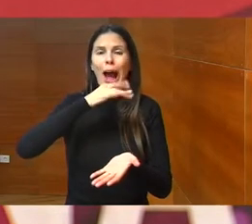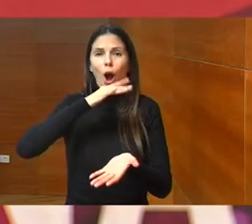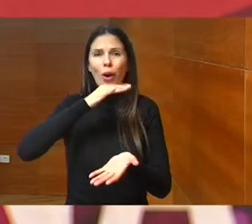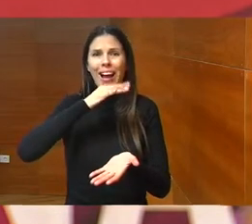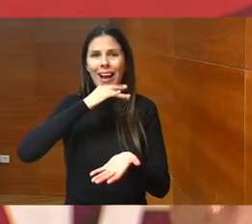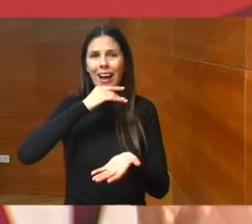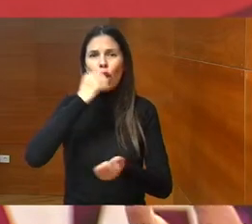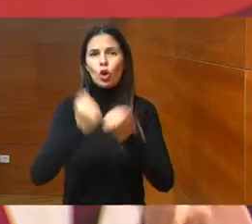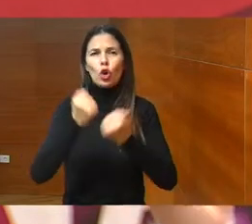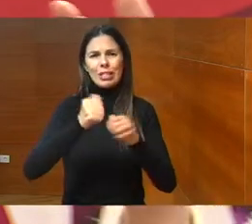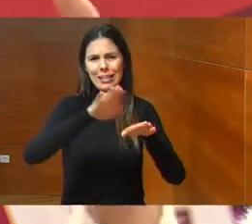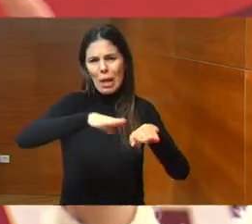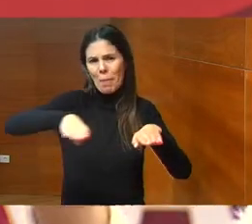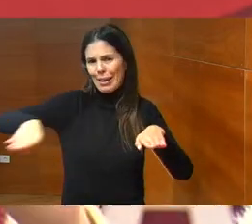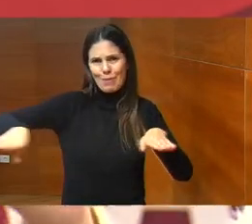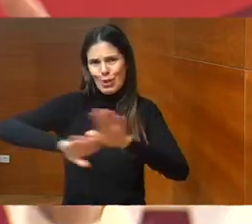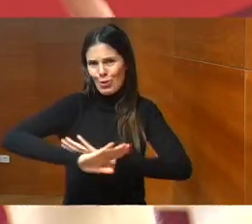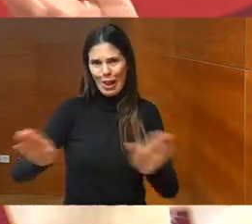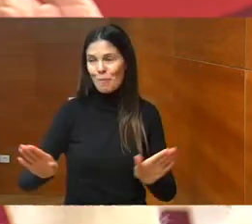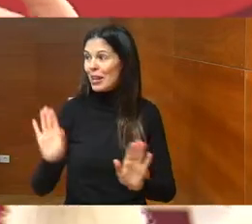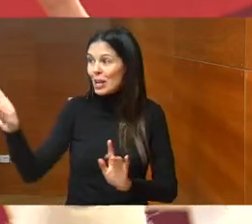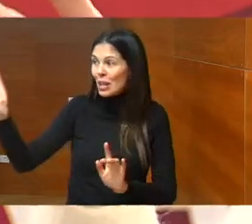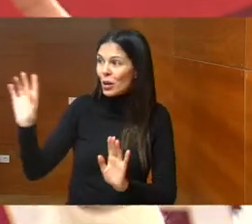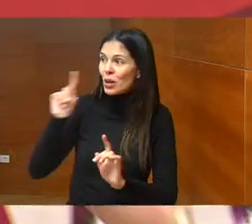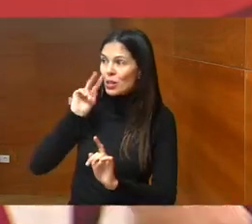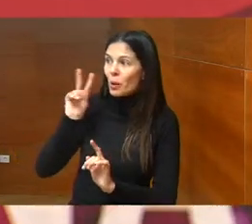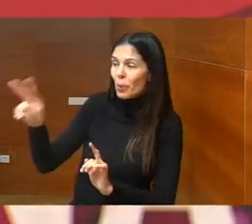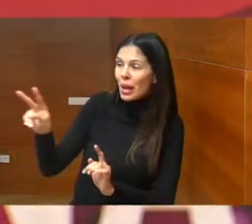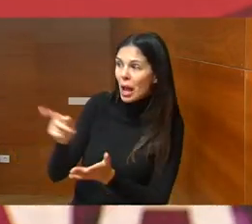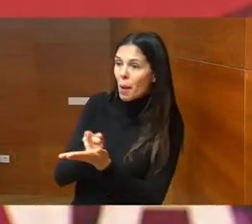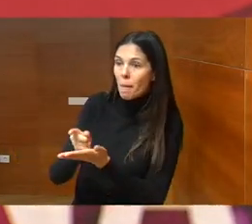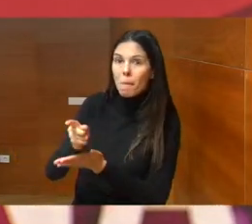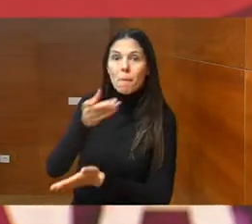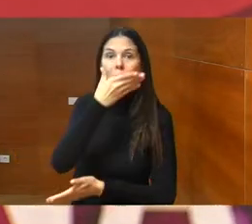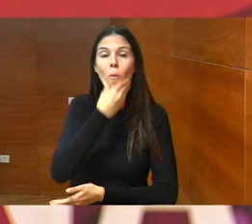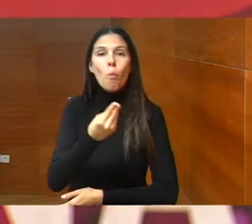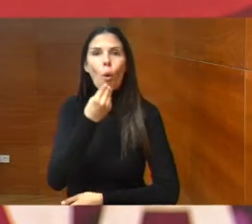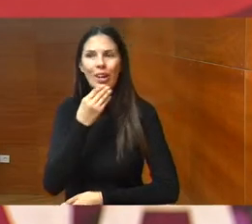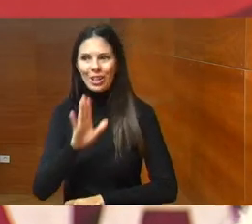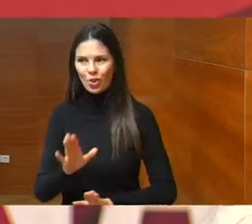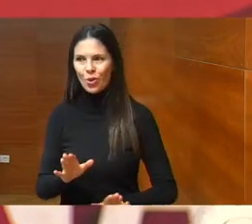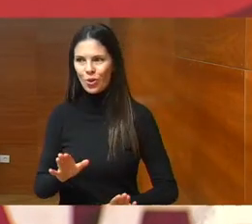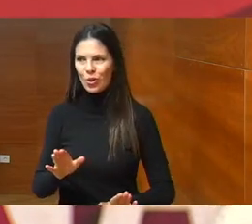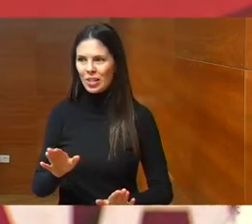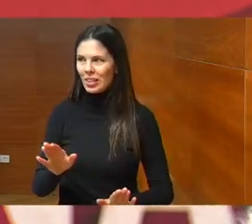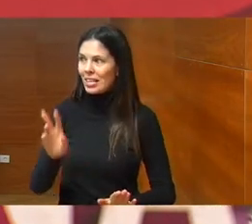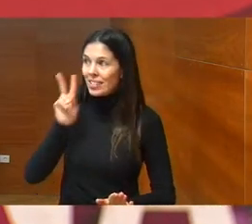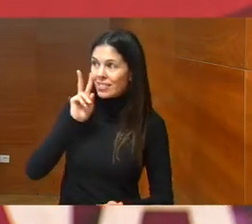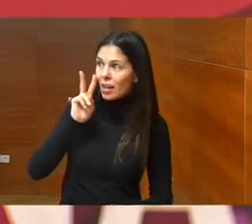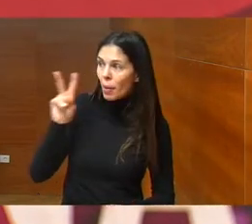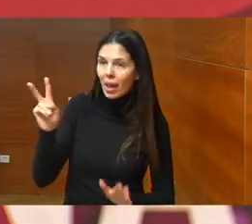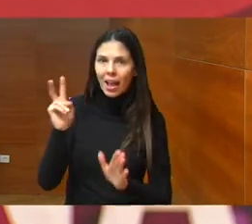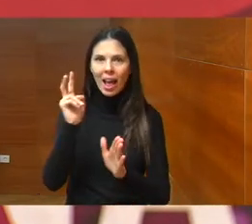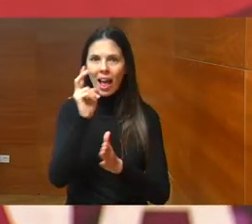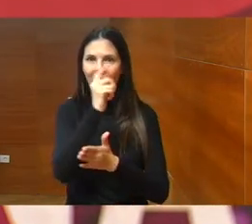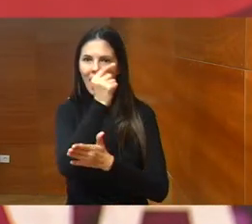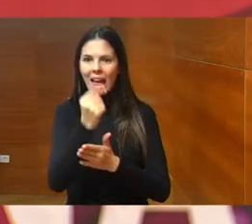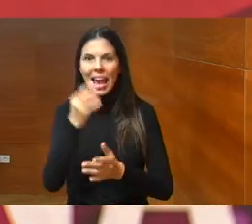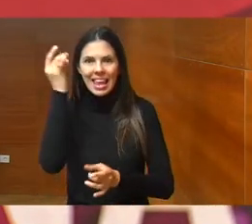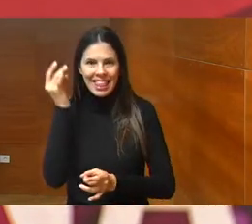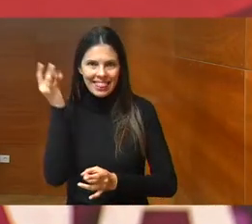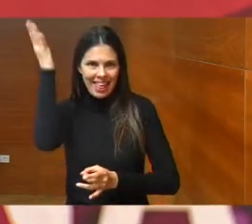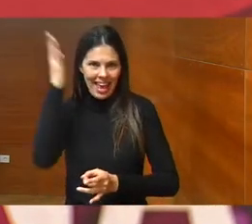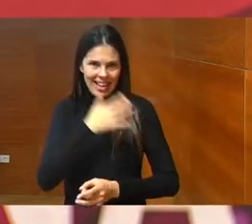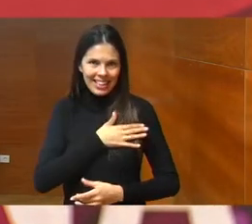pero que un plano pues muy bonito donde se ve realmente como tiña proyectado a idea